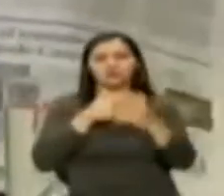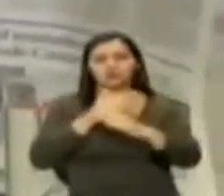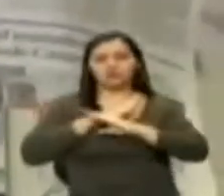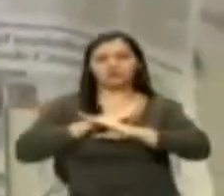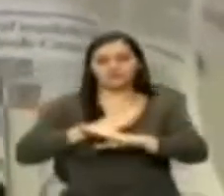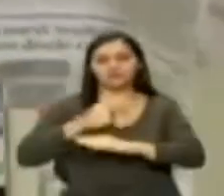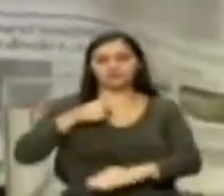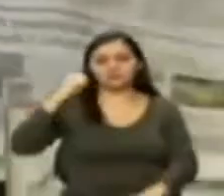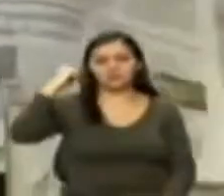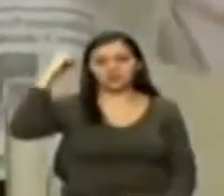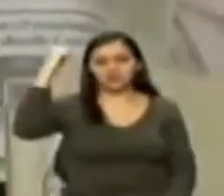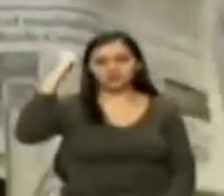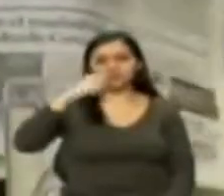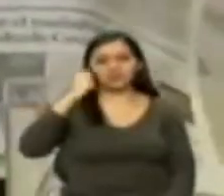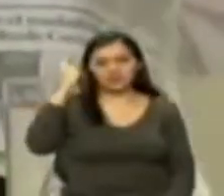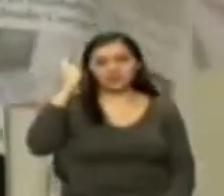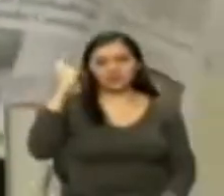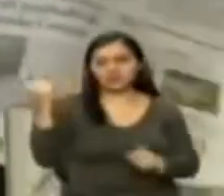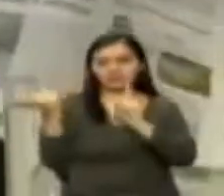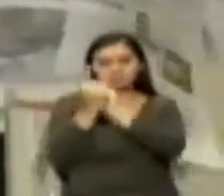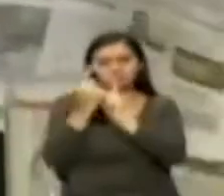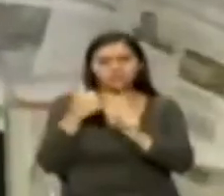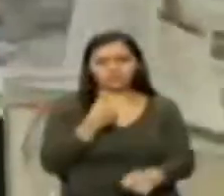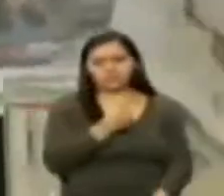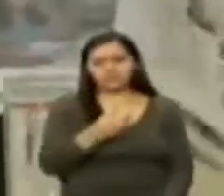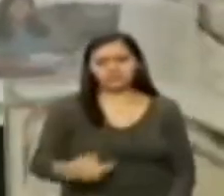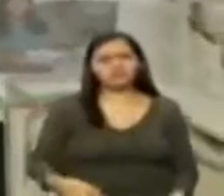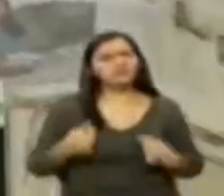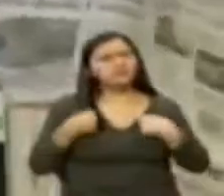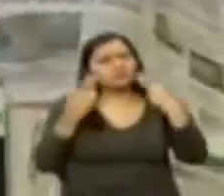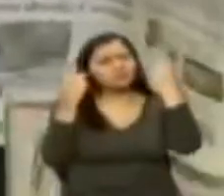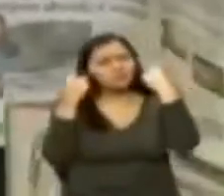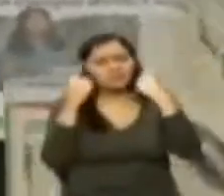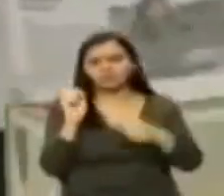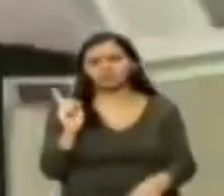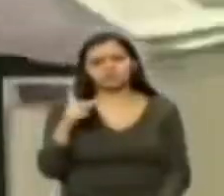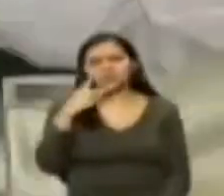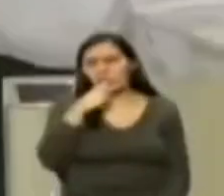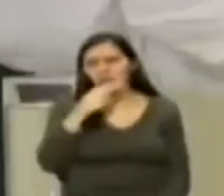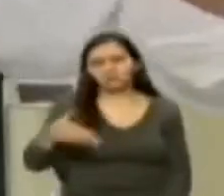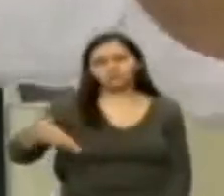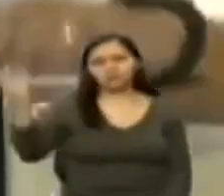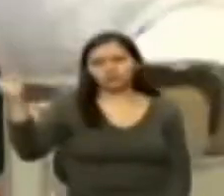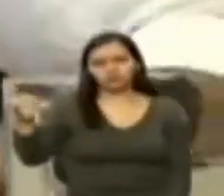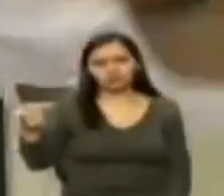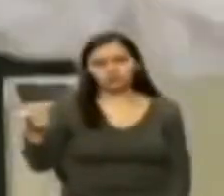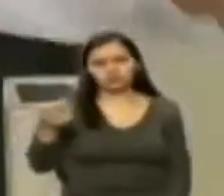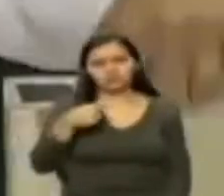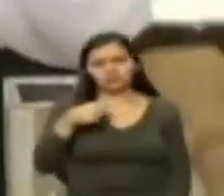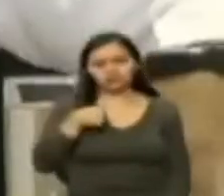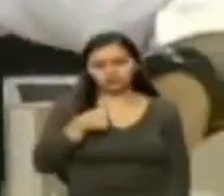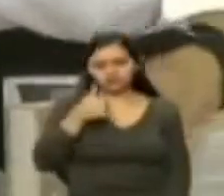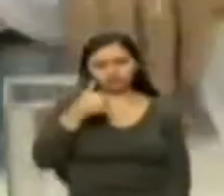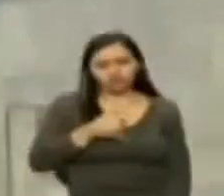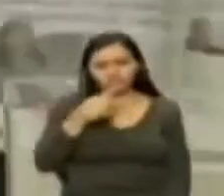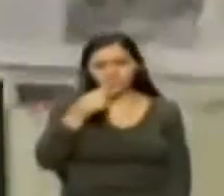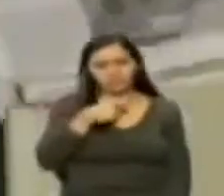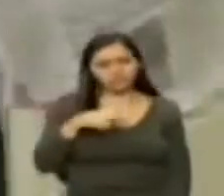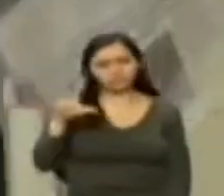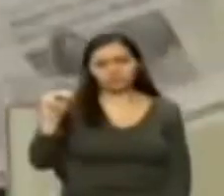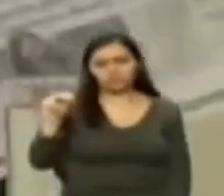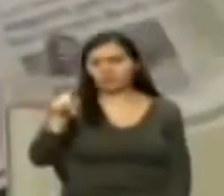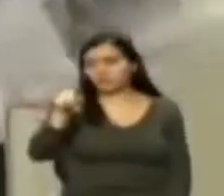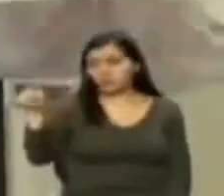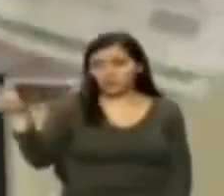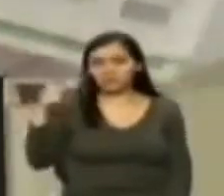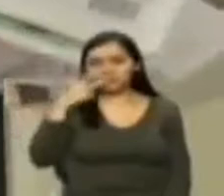derechos. Que entiendan con quién se están metiendo. Yo no voy a echar la cabeza ante la prensa corrupta mentirosa, porque no soy un mentiroso. Los mentirosos son ellos.